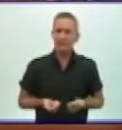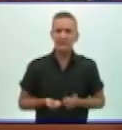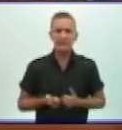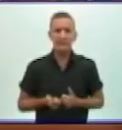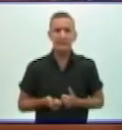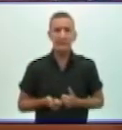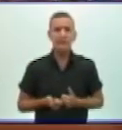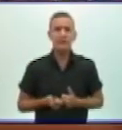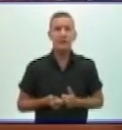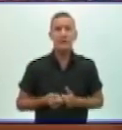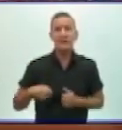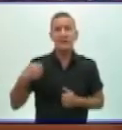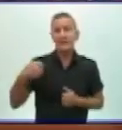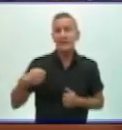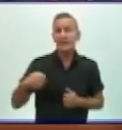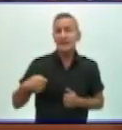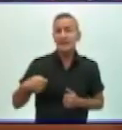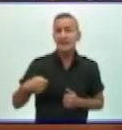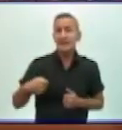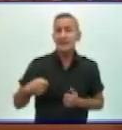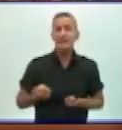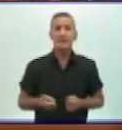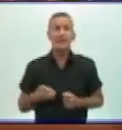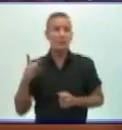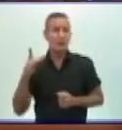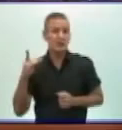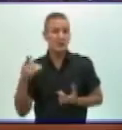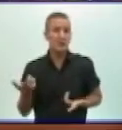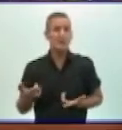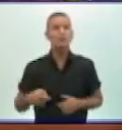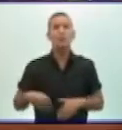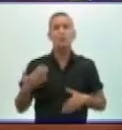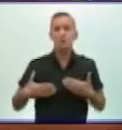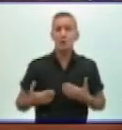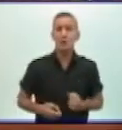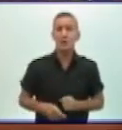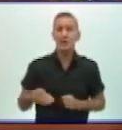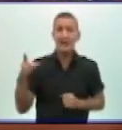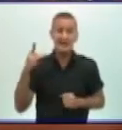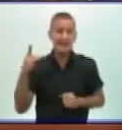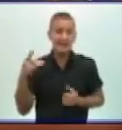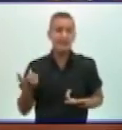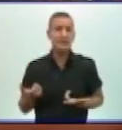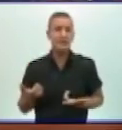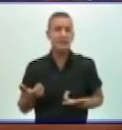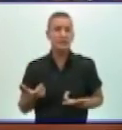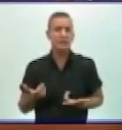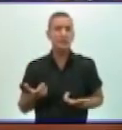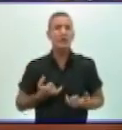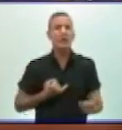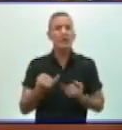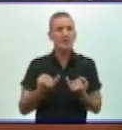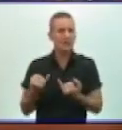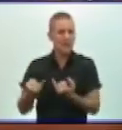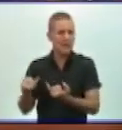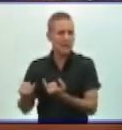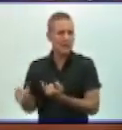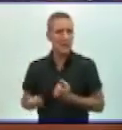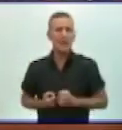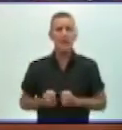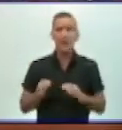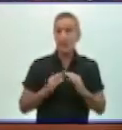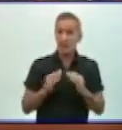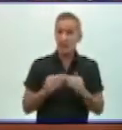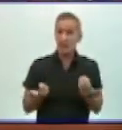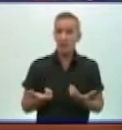que digo derecho y deber de participar. O sea, ellos tienen el derecho de que se le consulten las decisiones que se van a tomar en la casa,